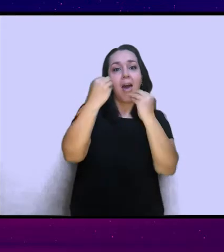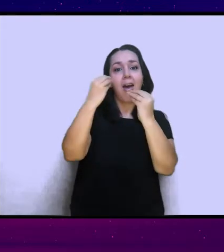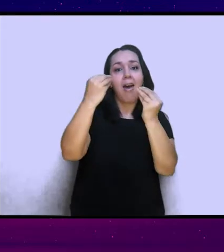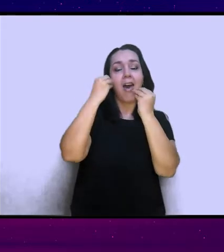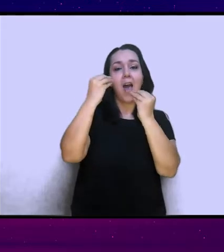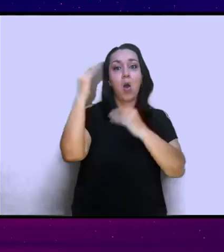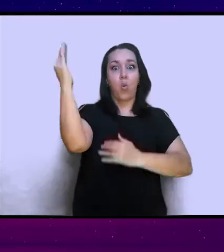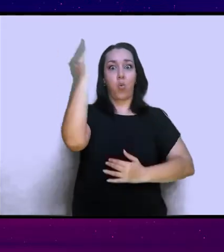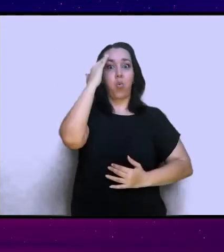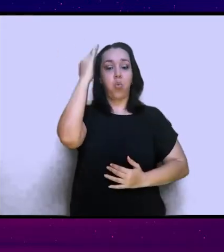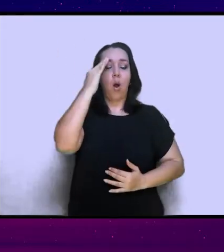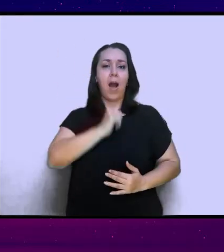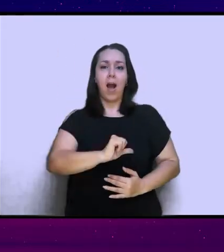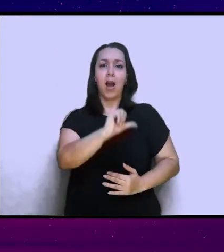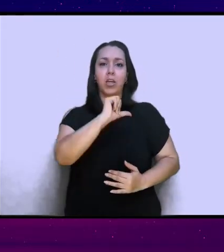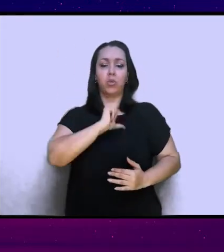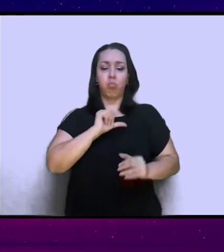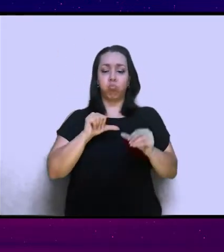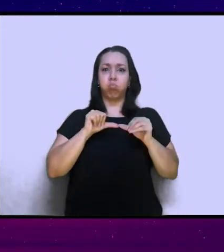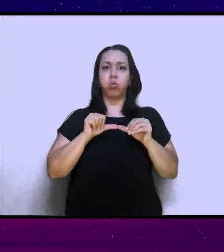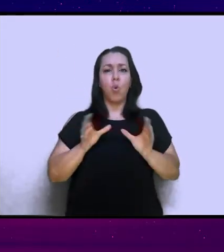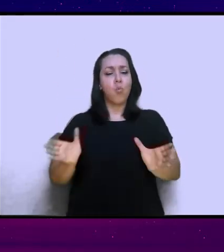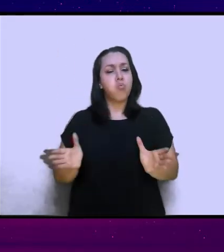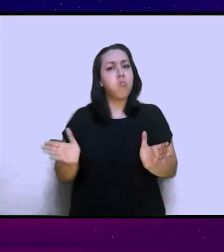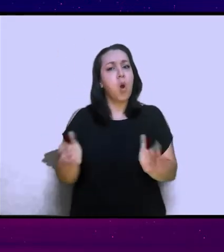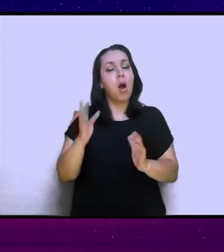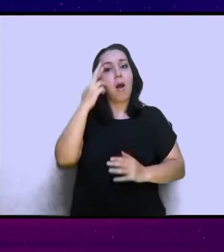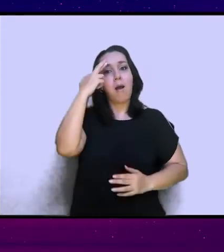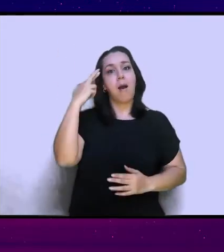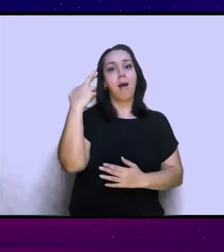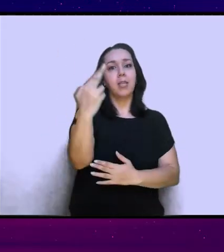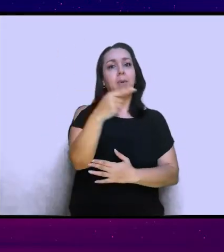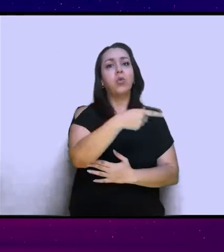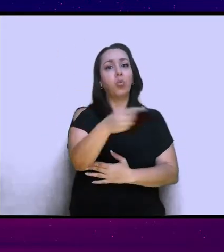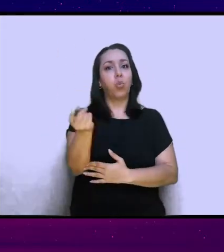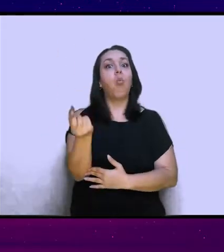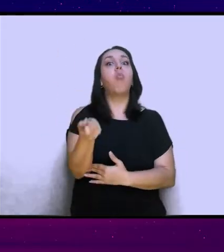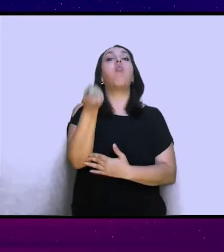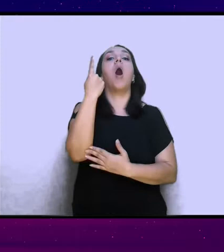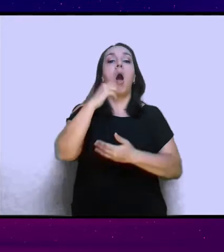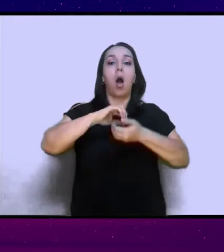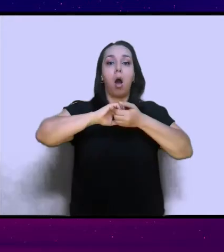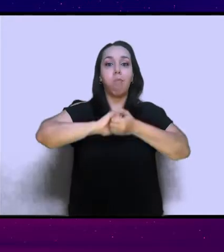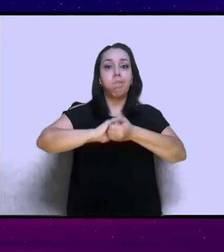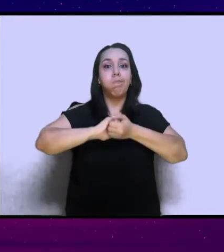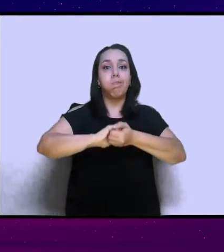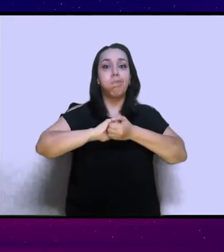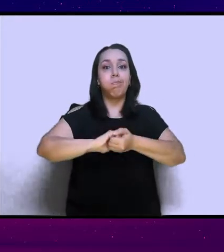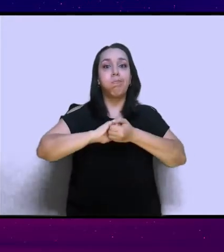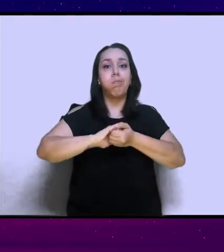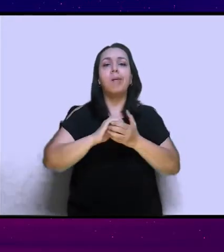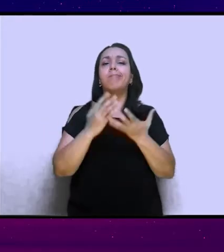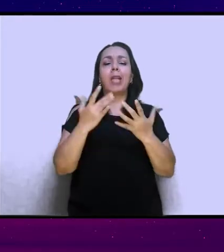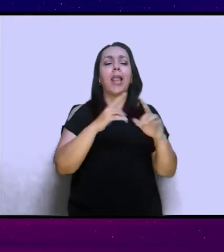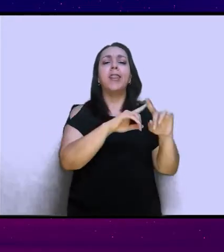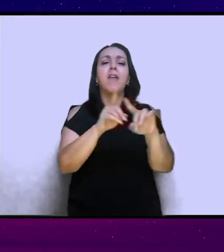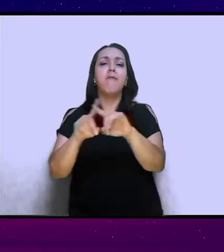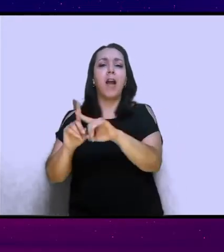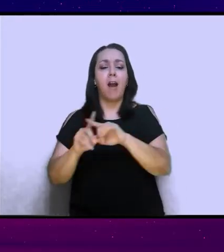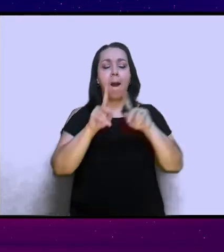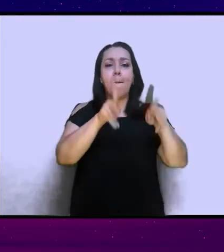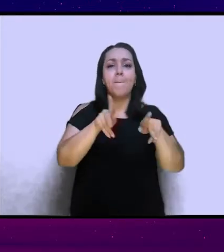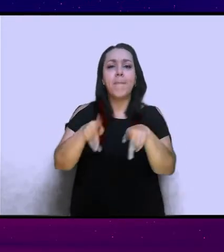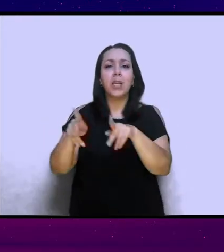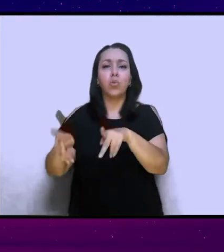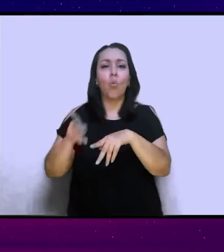conocimientos, actitudes que permiten contribuir con el respeto, el entendimiento y la solidaridad entre individuos,